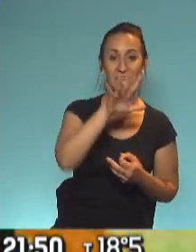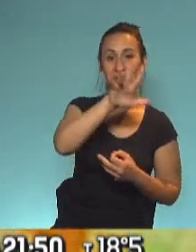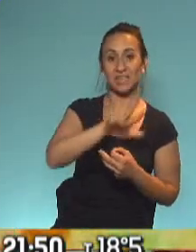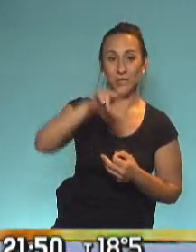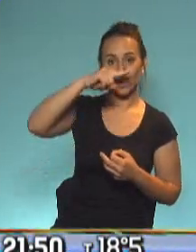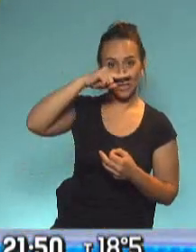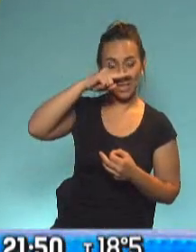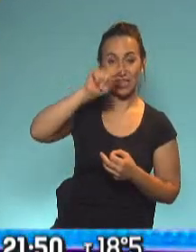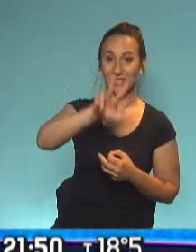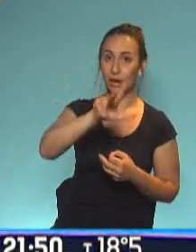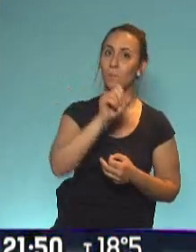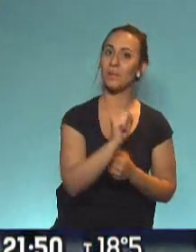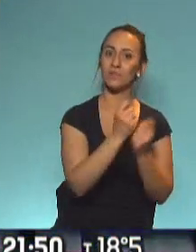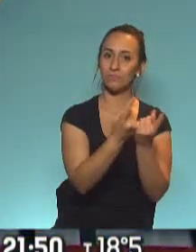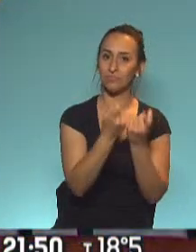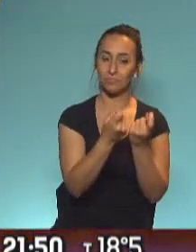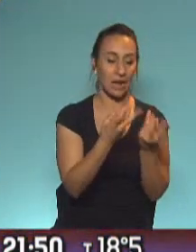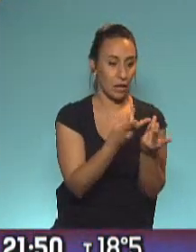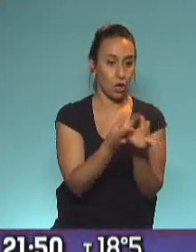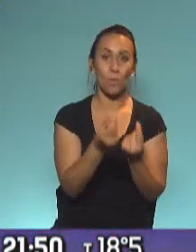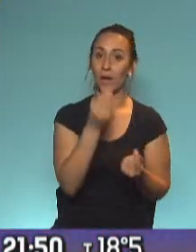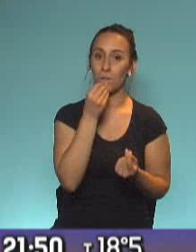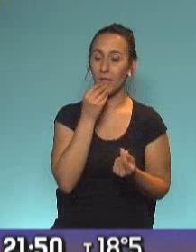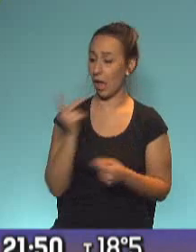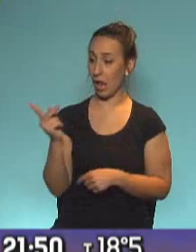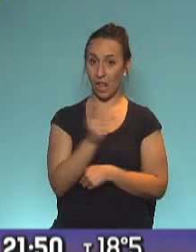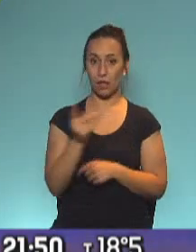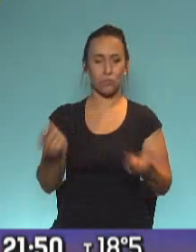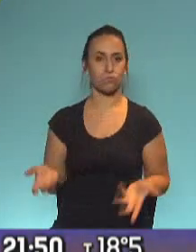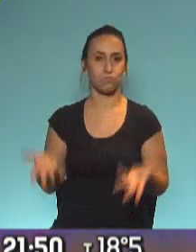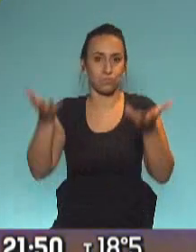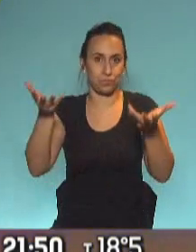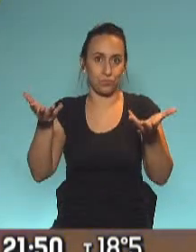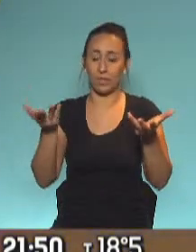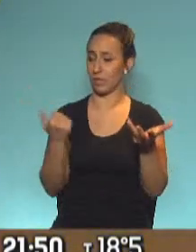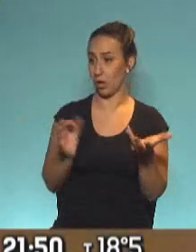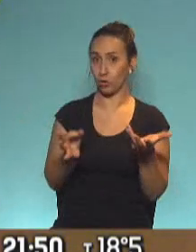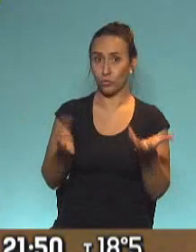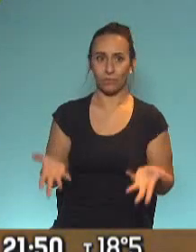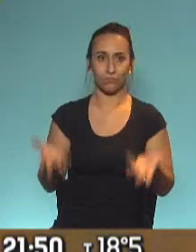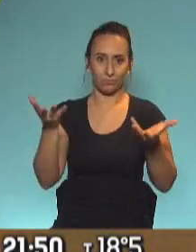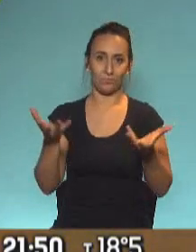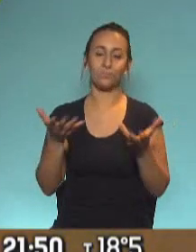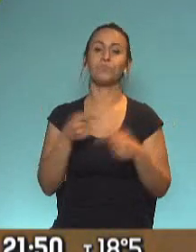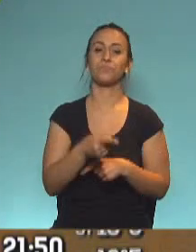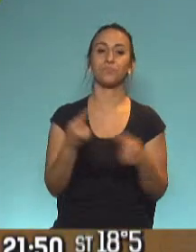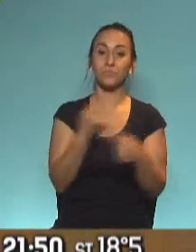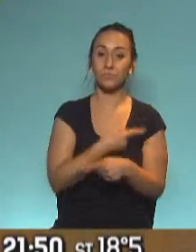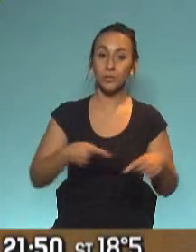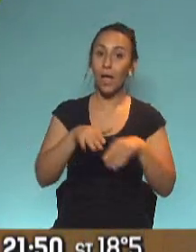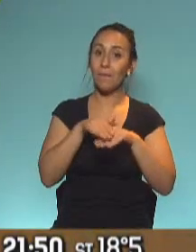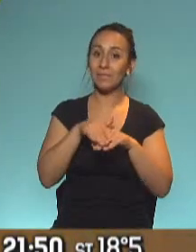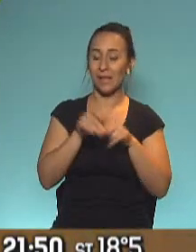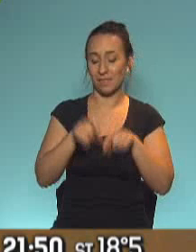21.573 pesos. Ambas han incrementado a comparación del mes de octubre. Estamos hablando de las canastas de noviembre.